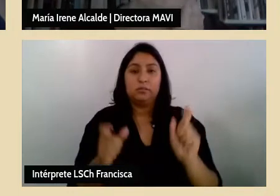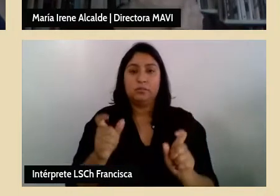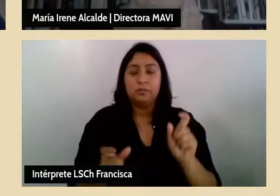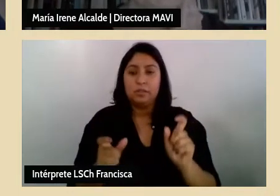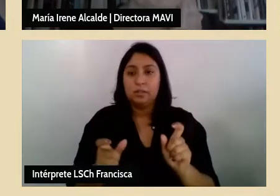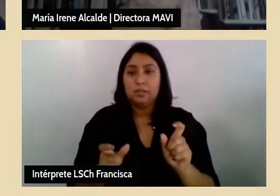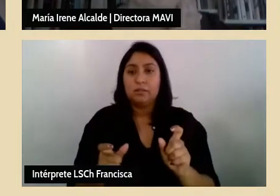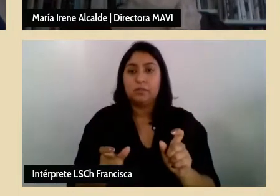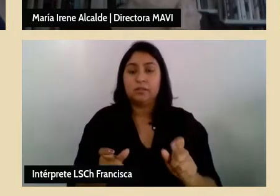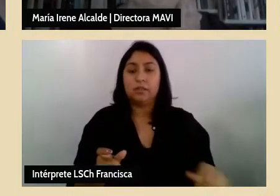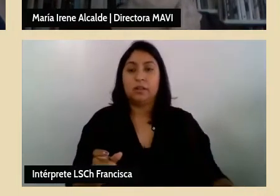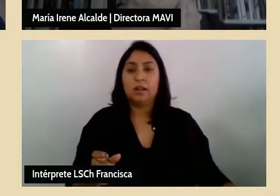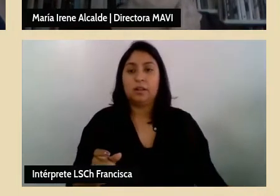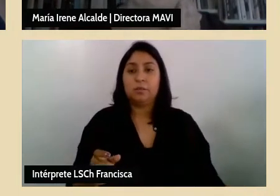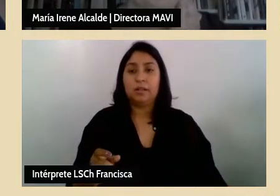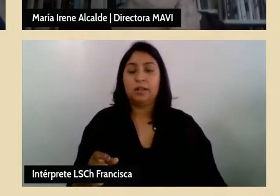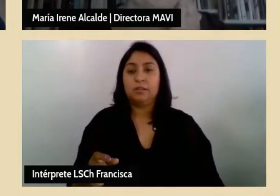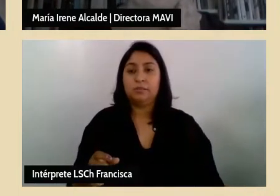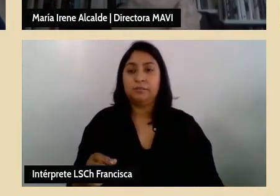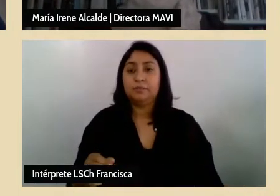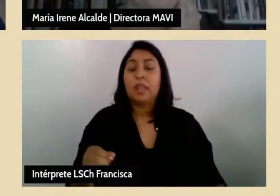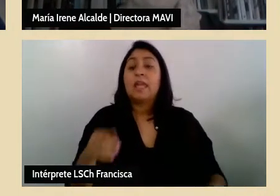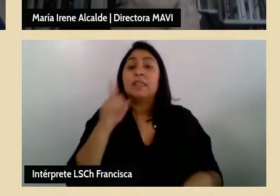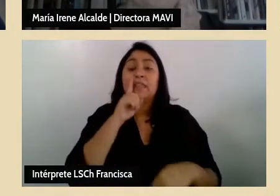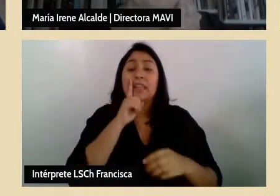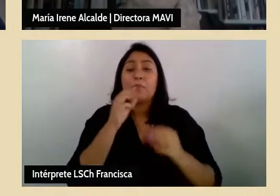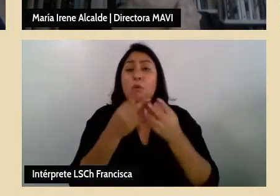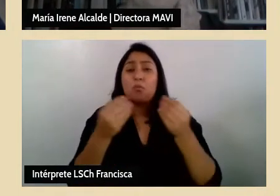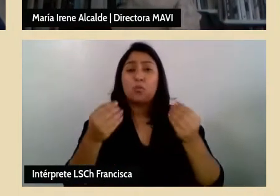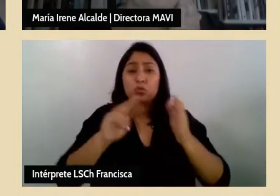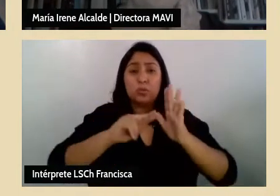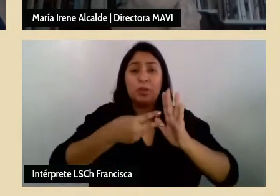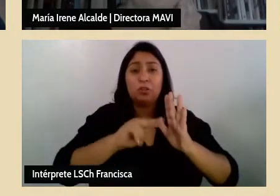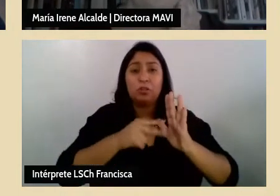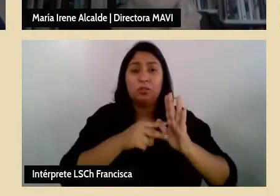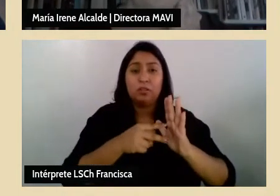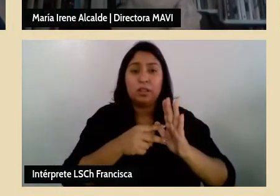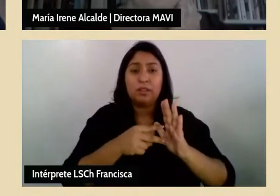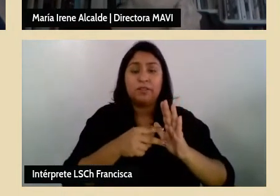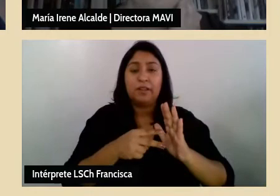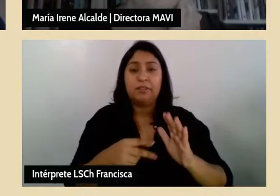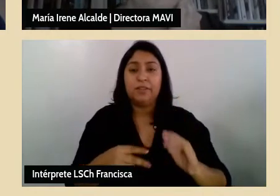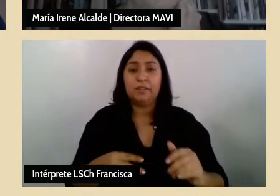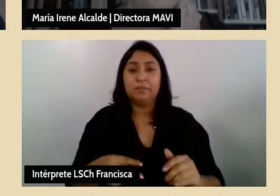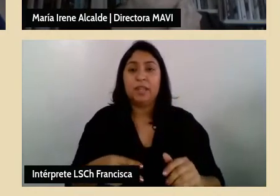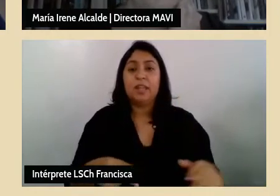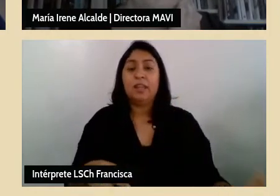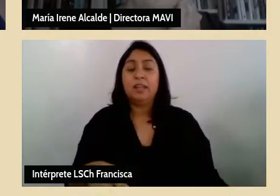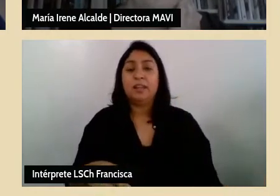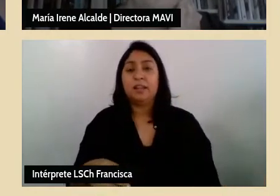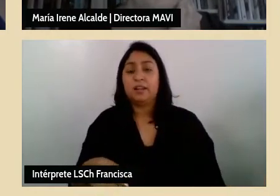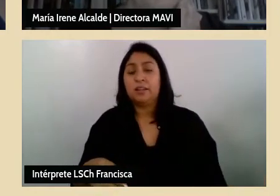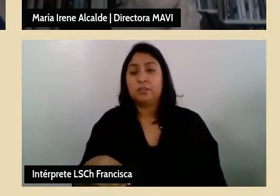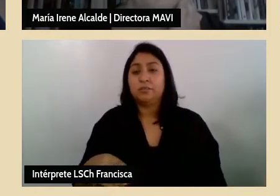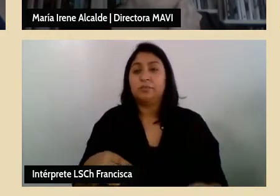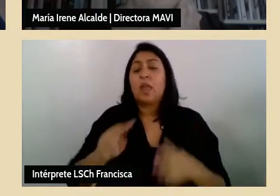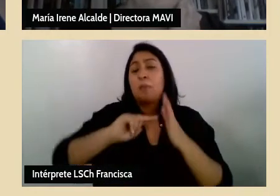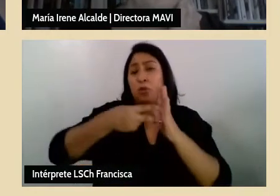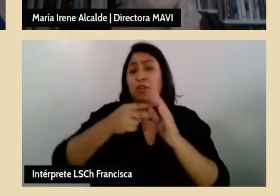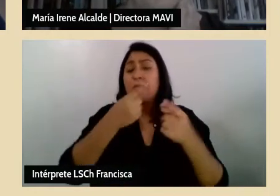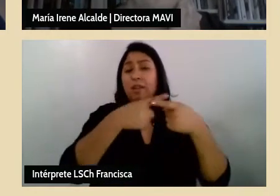tenemos una serie de problemas y preocupaciones de diversa índole con el contexto de la pandemia. Y